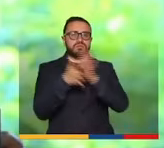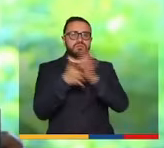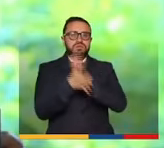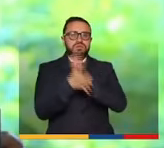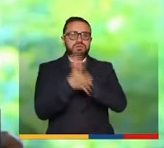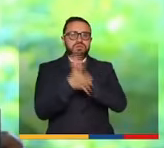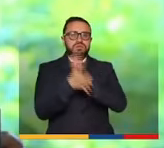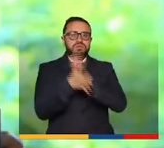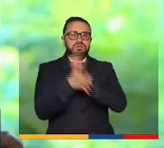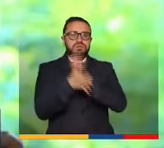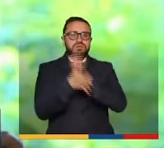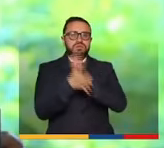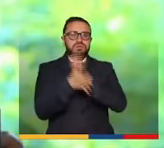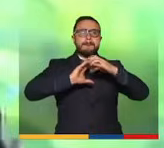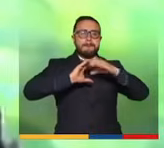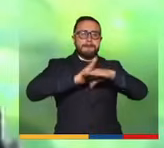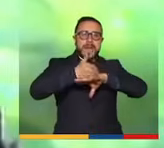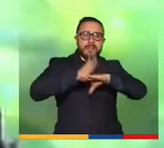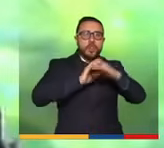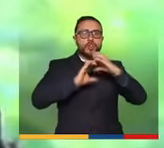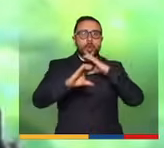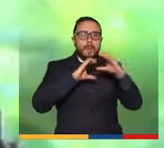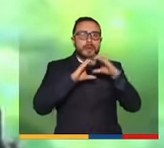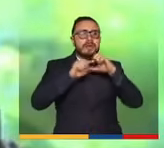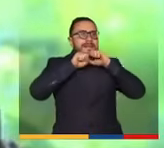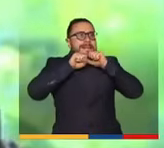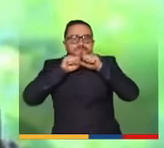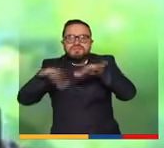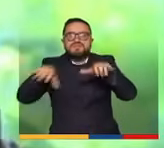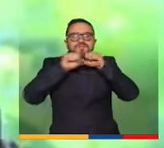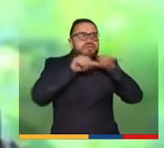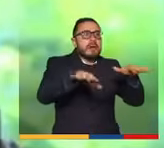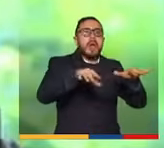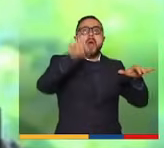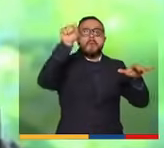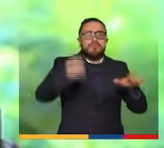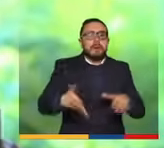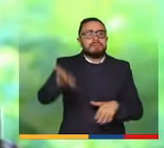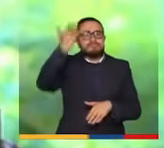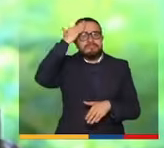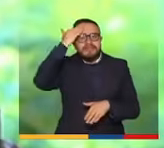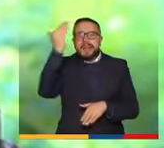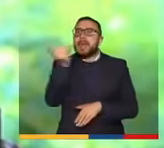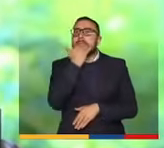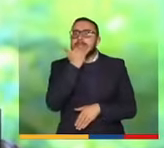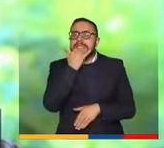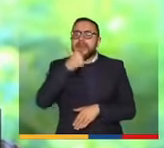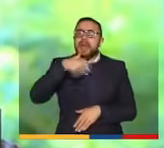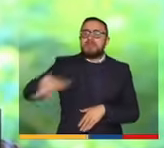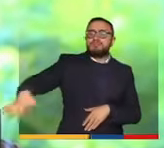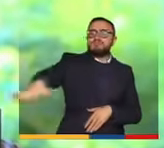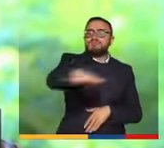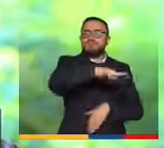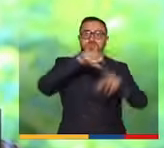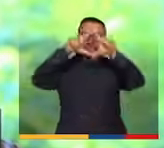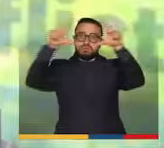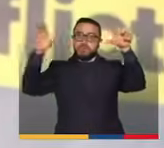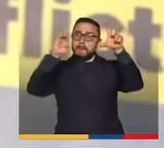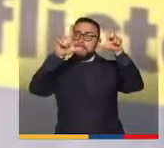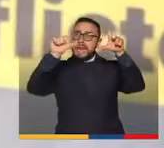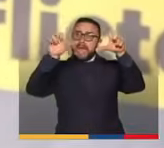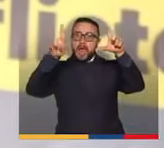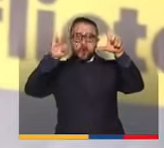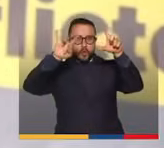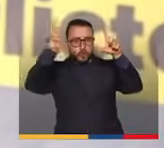mundo se pueda saber qué es lo que está pasando con la hacienda Bellacruz. ¿Por qué